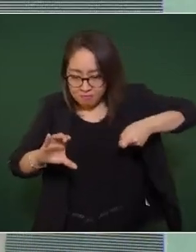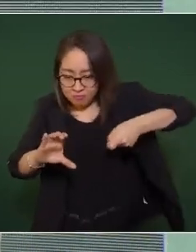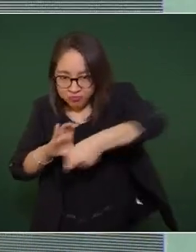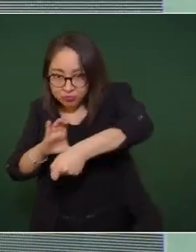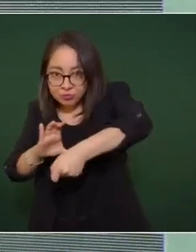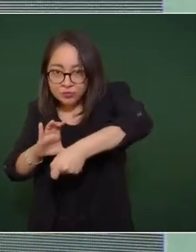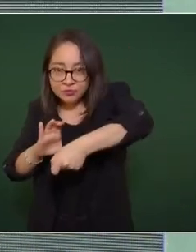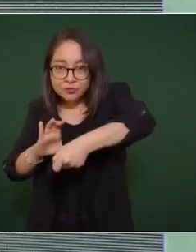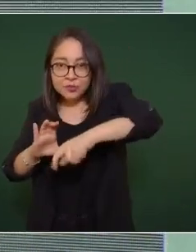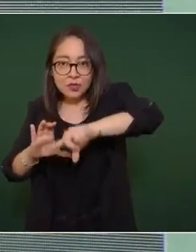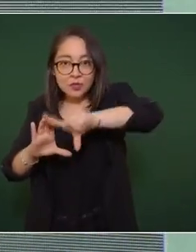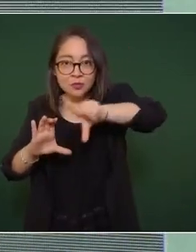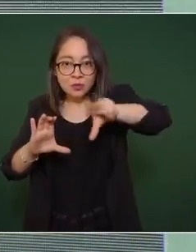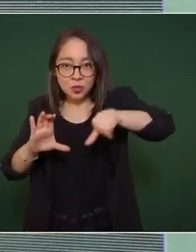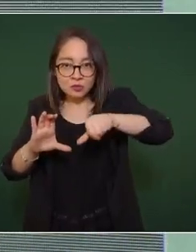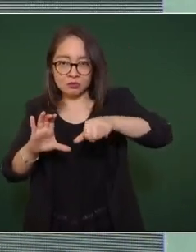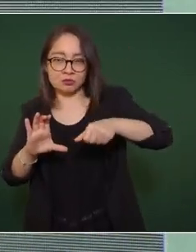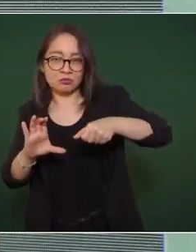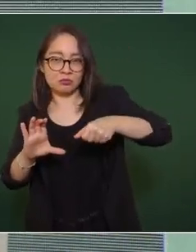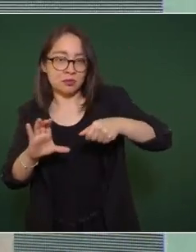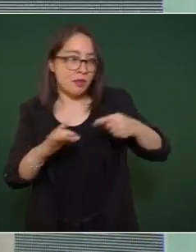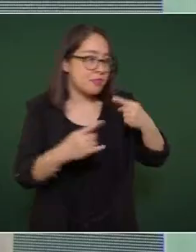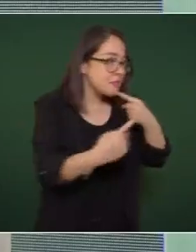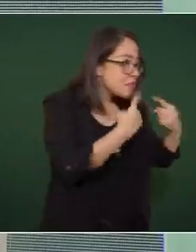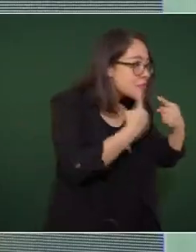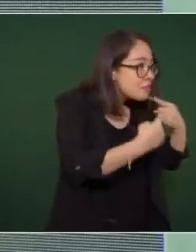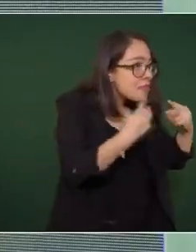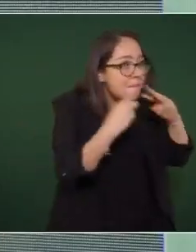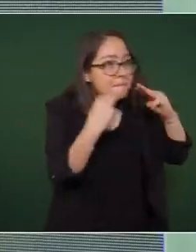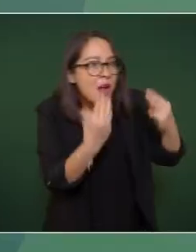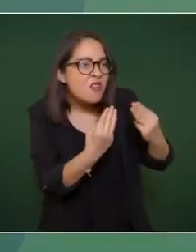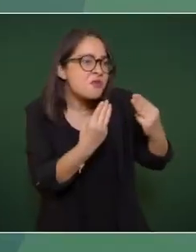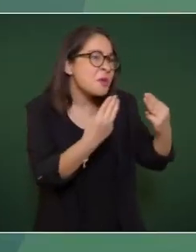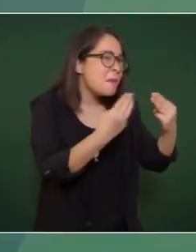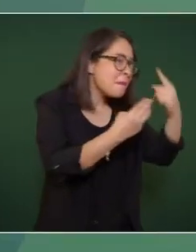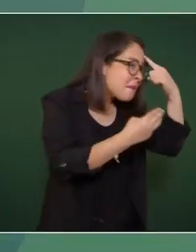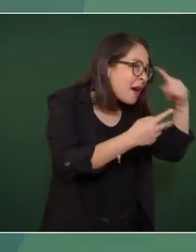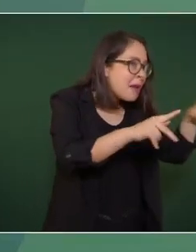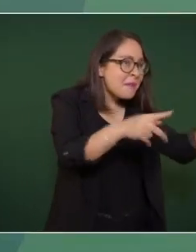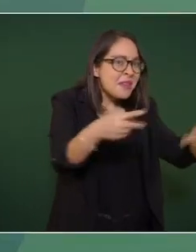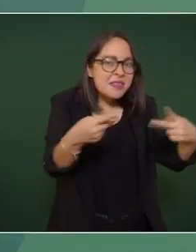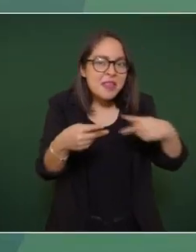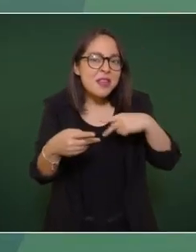de bandas organizadas, huachicoleros,